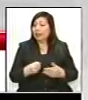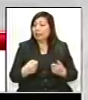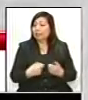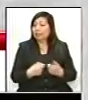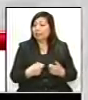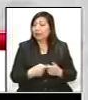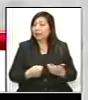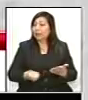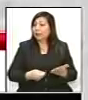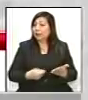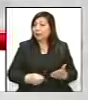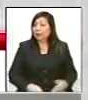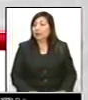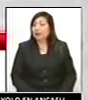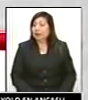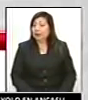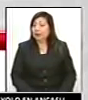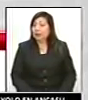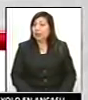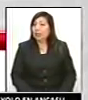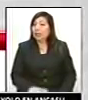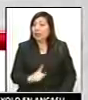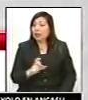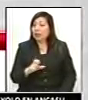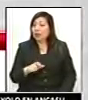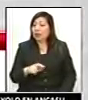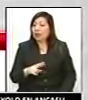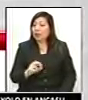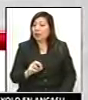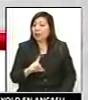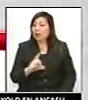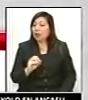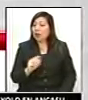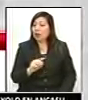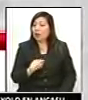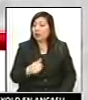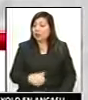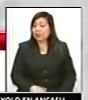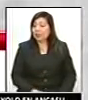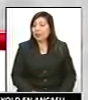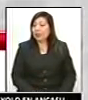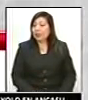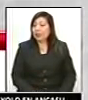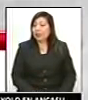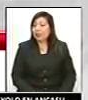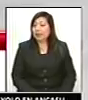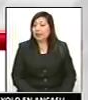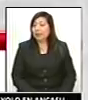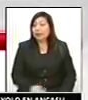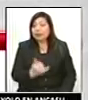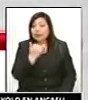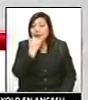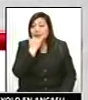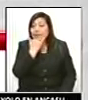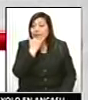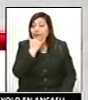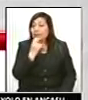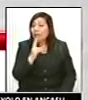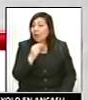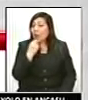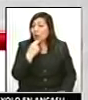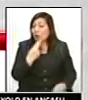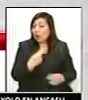Eléctricas, suscrito por el señor Leonidas Castillo Loza, evaluador del expediente, con errores respecto al